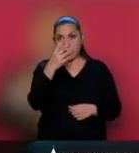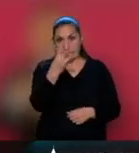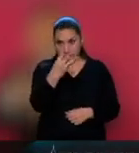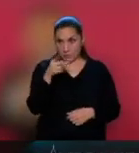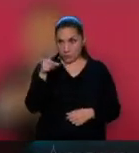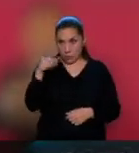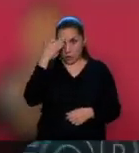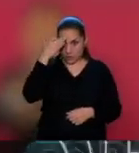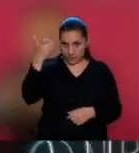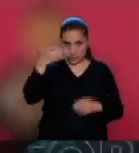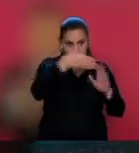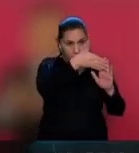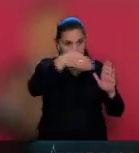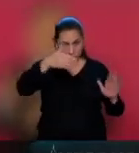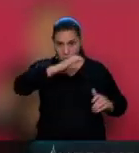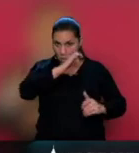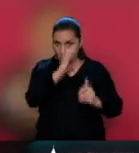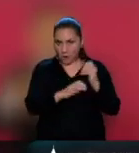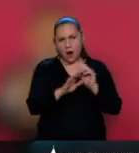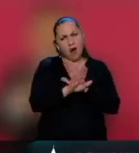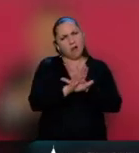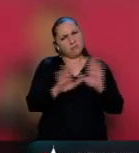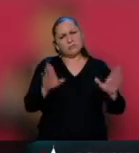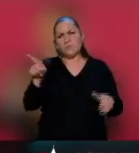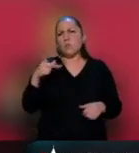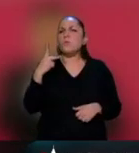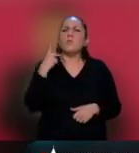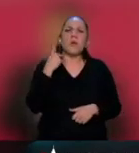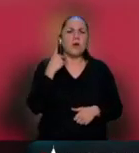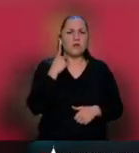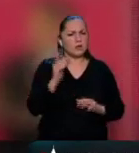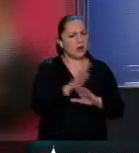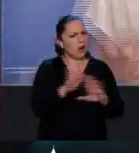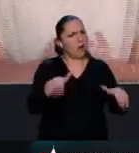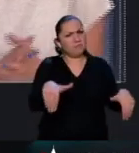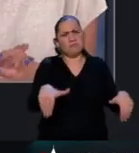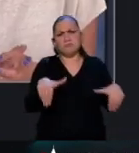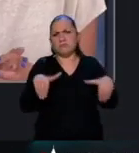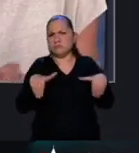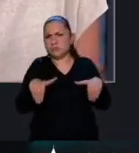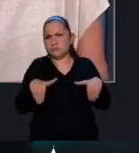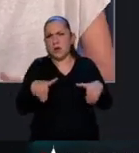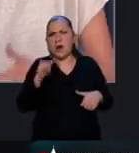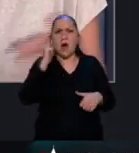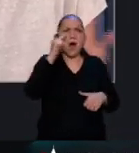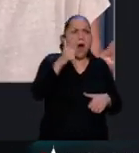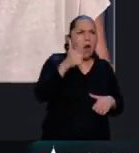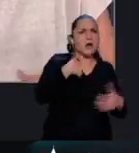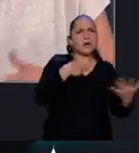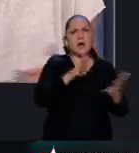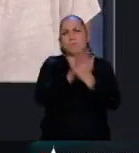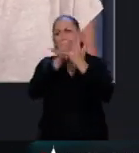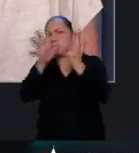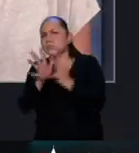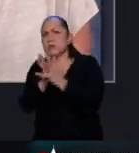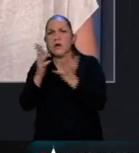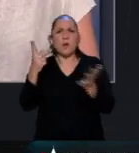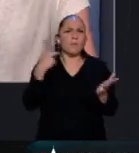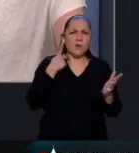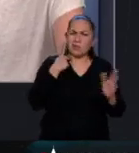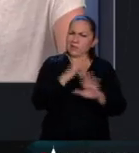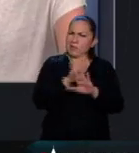se retira de la política y de todos los actos públicos. Después de este retiro, sí compartió que se va a dedicar a admirar la naturaleza, hacer